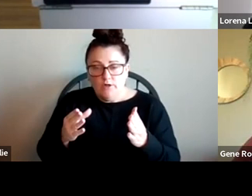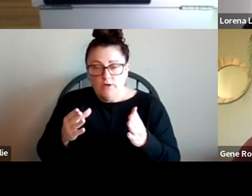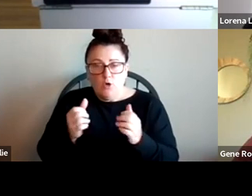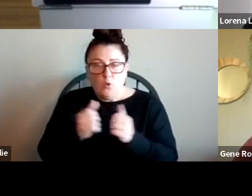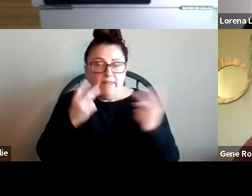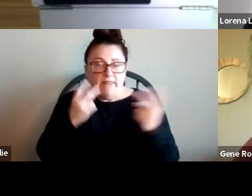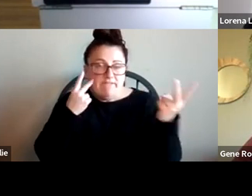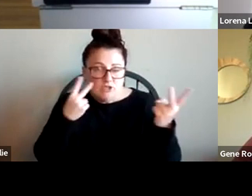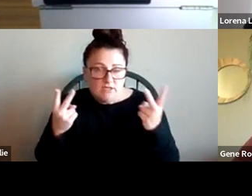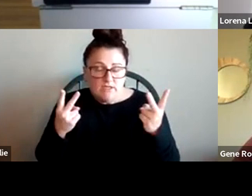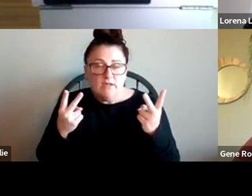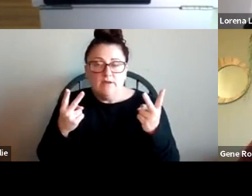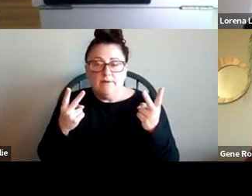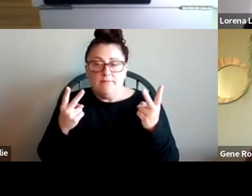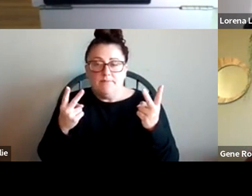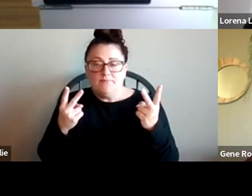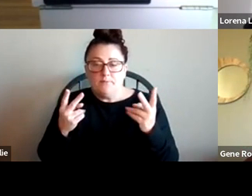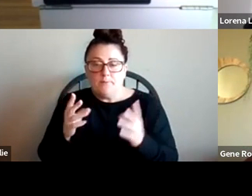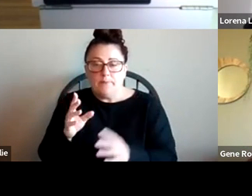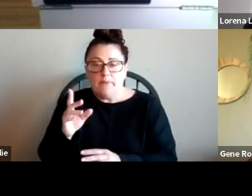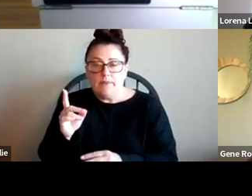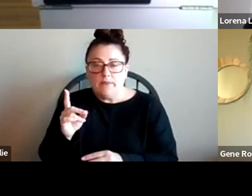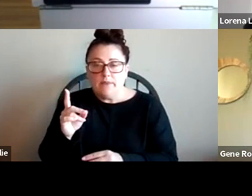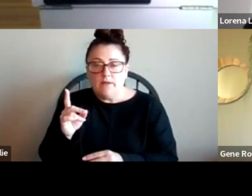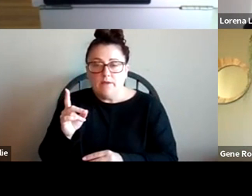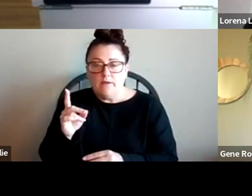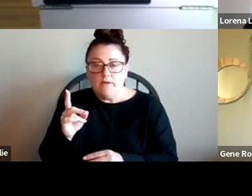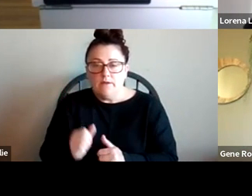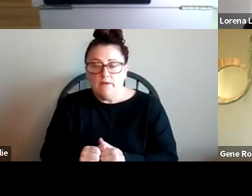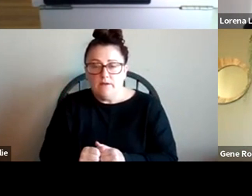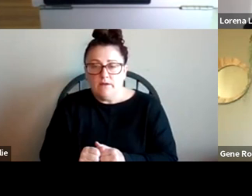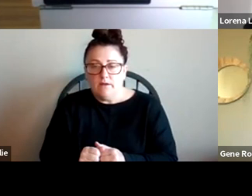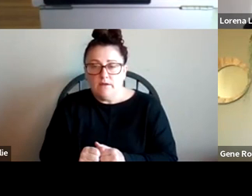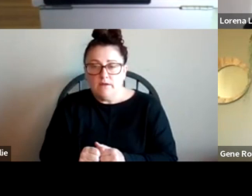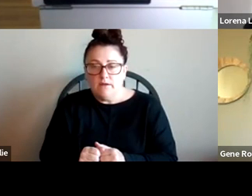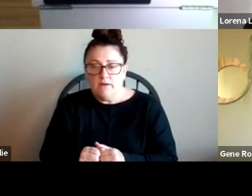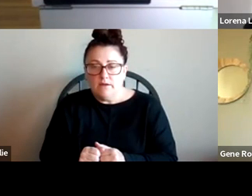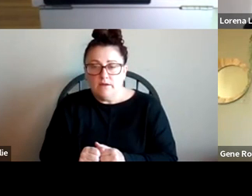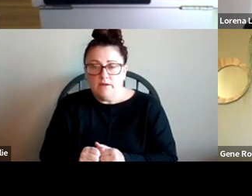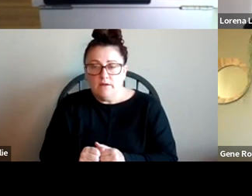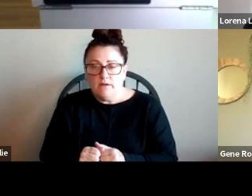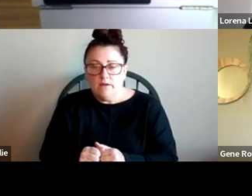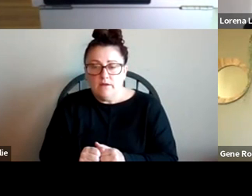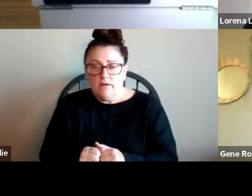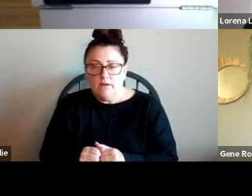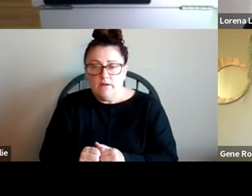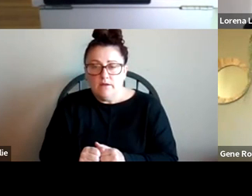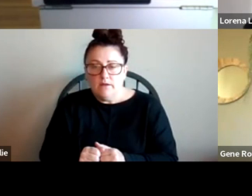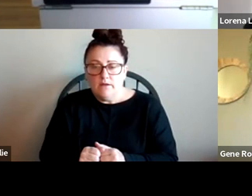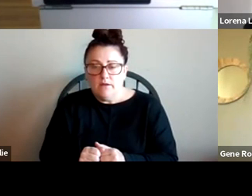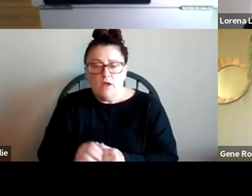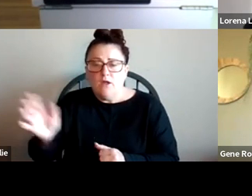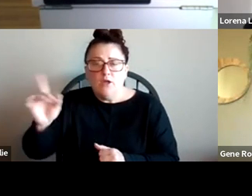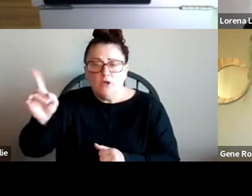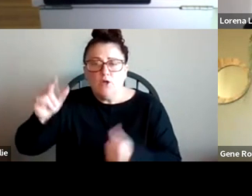de servicio. Suhei, un momento, déjeme ayudarle a traducir al inglés para los demás intérpretes. Ah, un momento. Yo